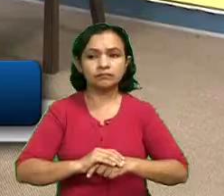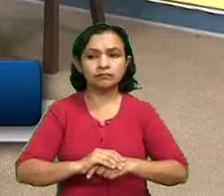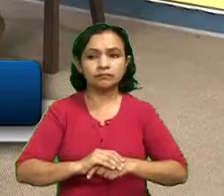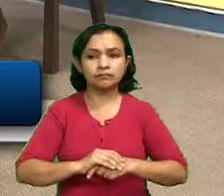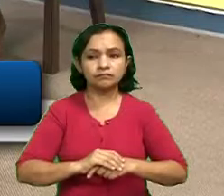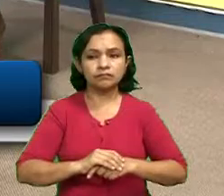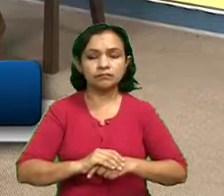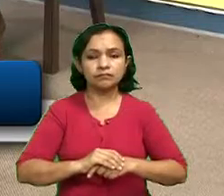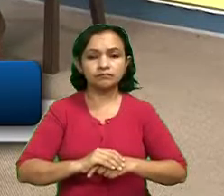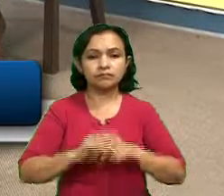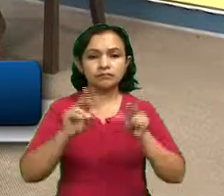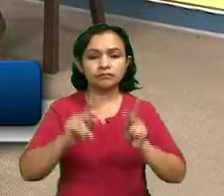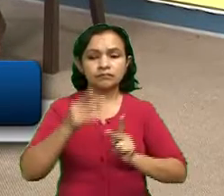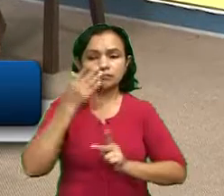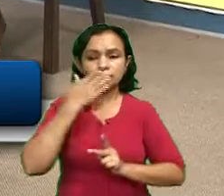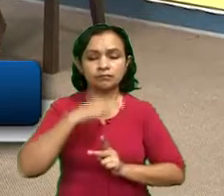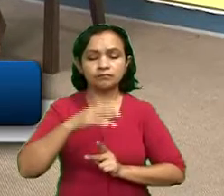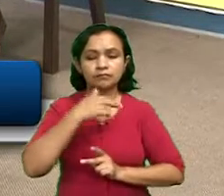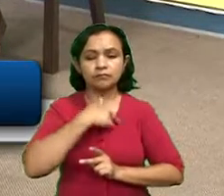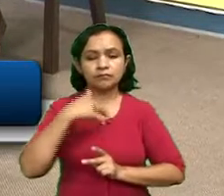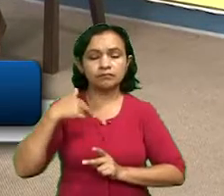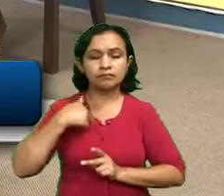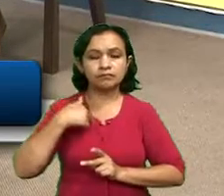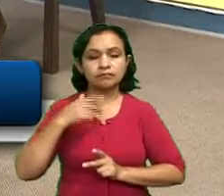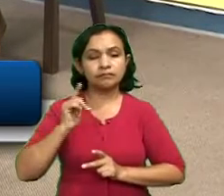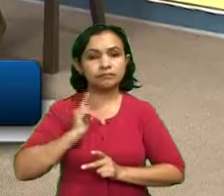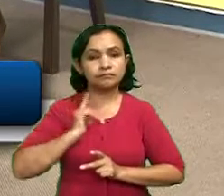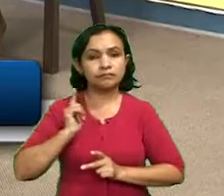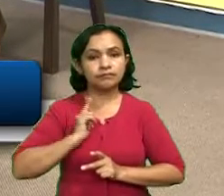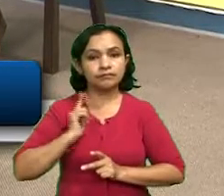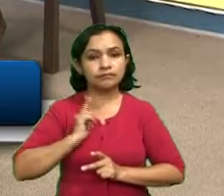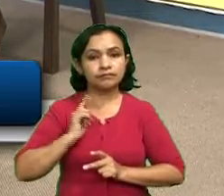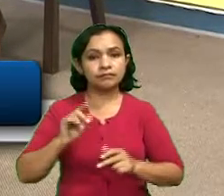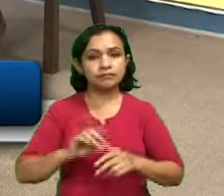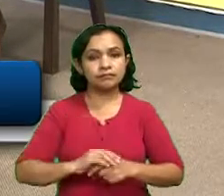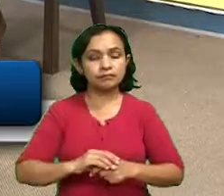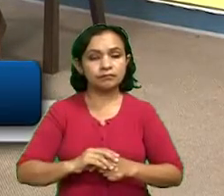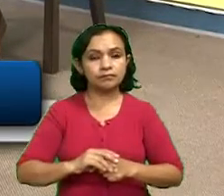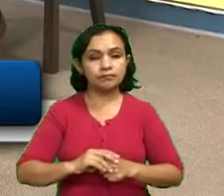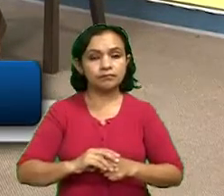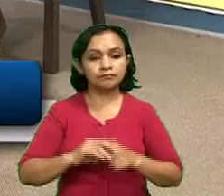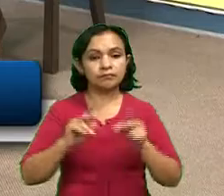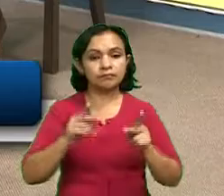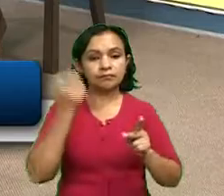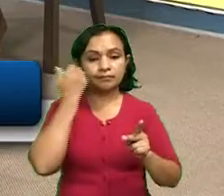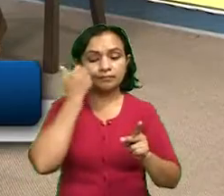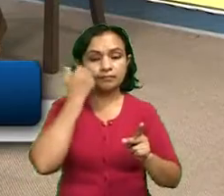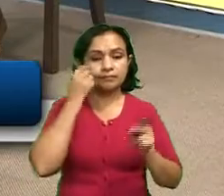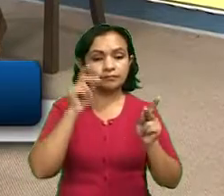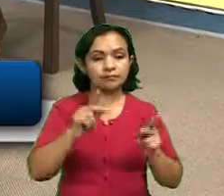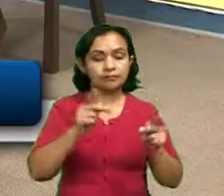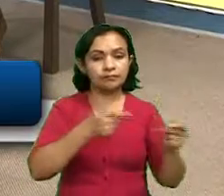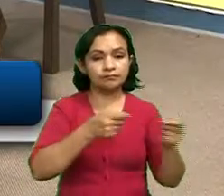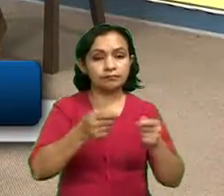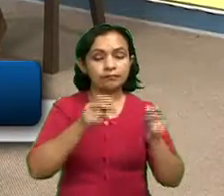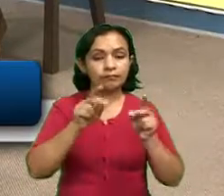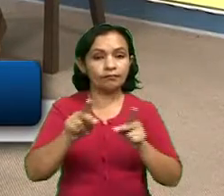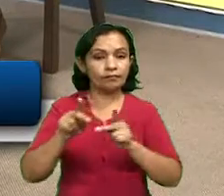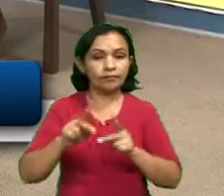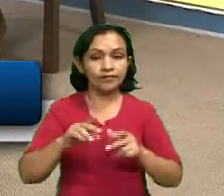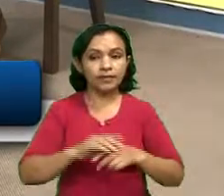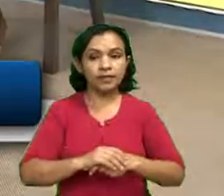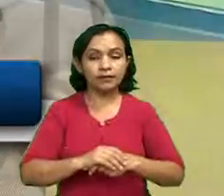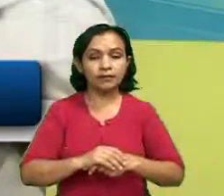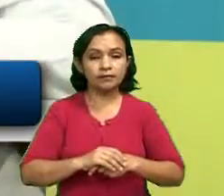personas inescrupulosas las pueden estar haciendo para lucrarse a costilla de las enfermedades de las personas, Juan.